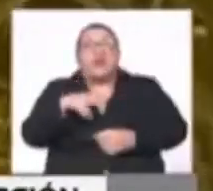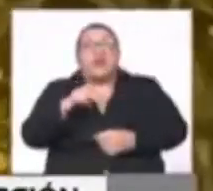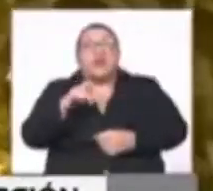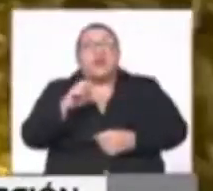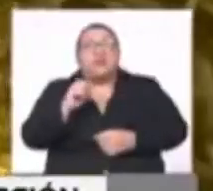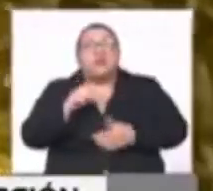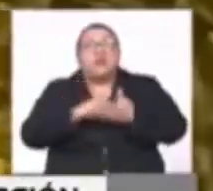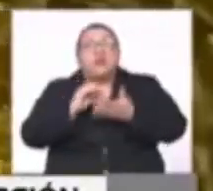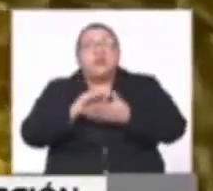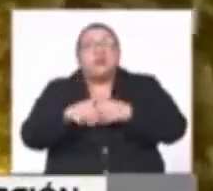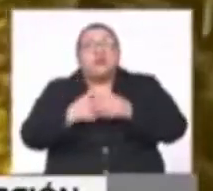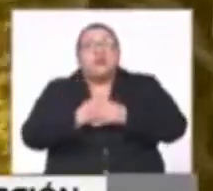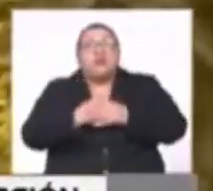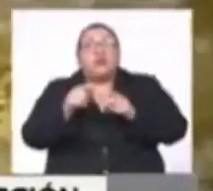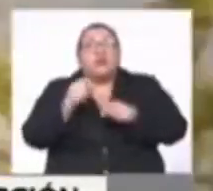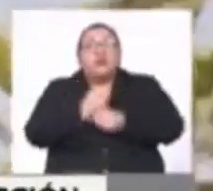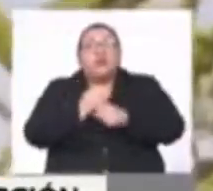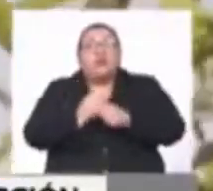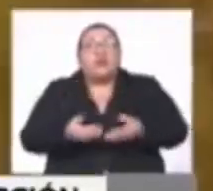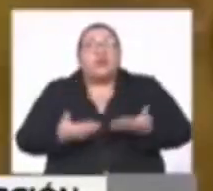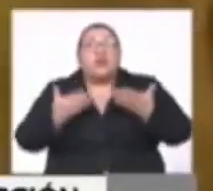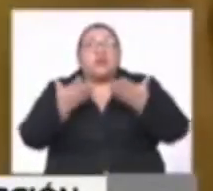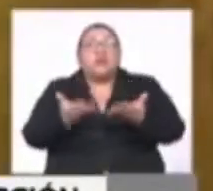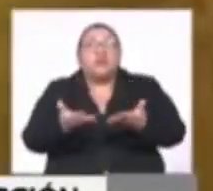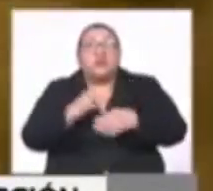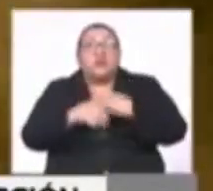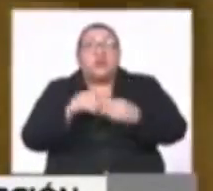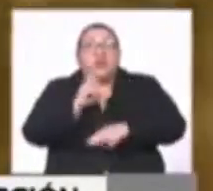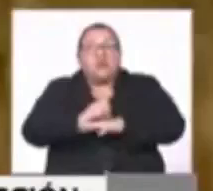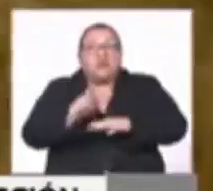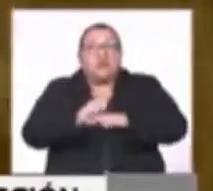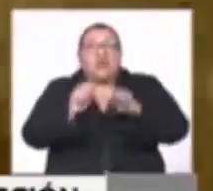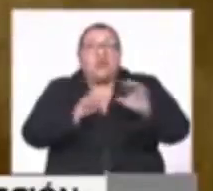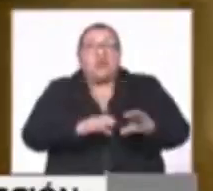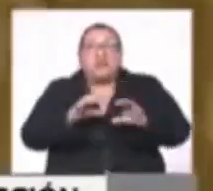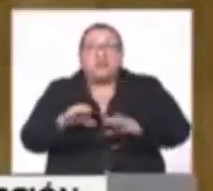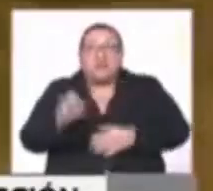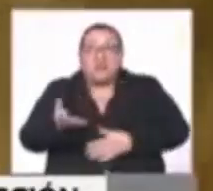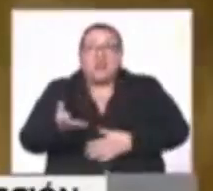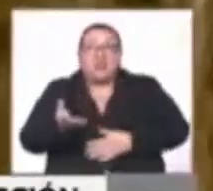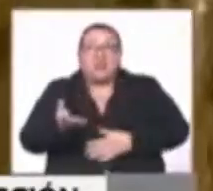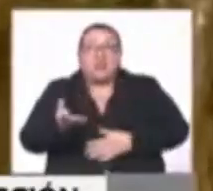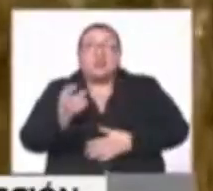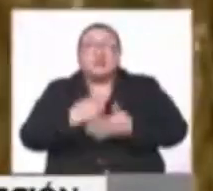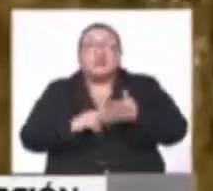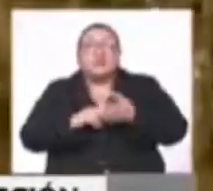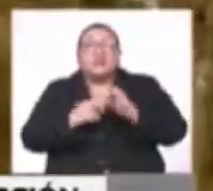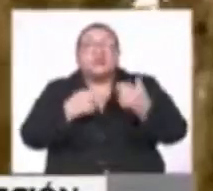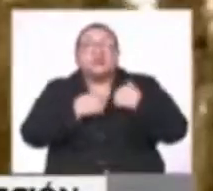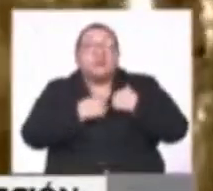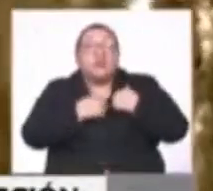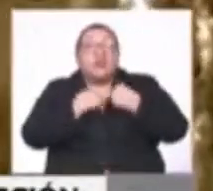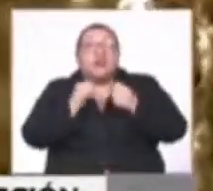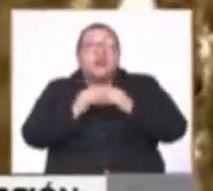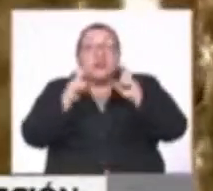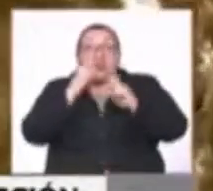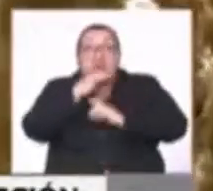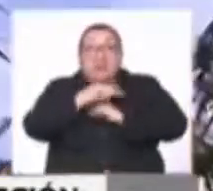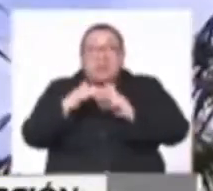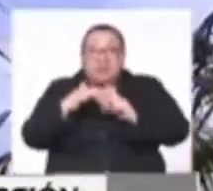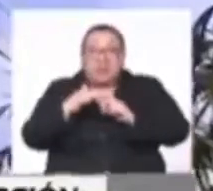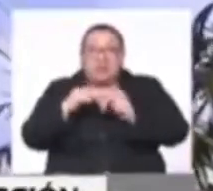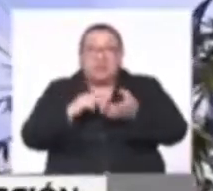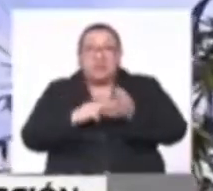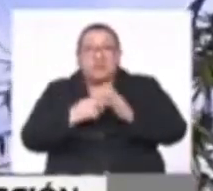esta autorización de 5 años, que contribuirá con el desarrollo de la actividad agrícola, siendo responsables con el medio ambiente y otorgando